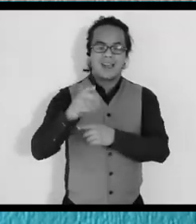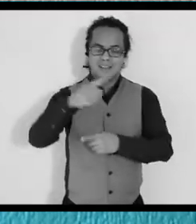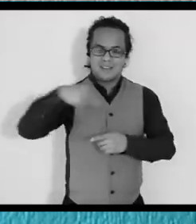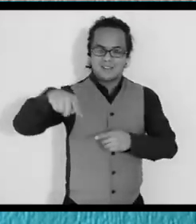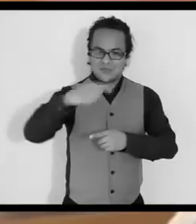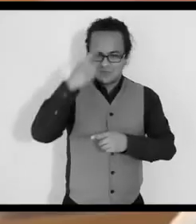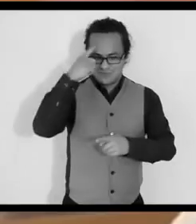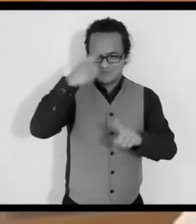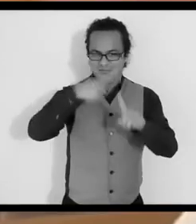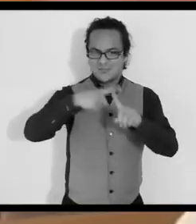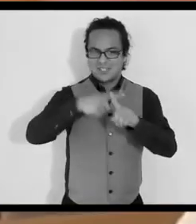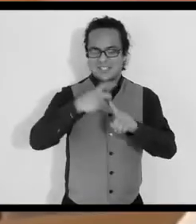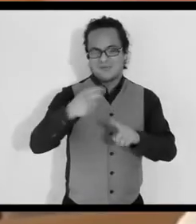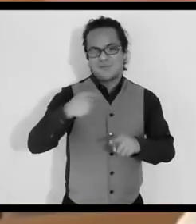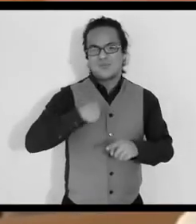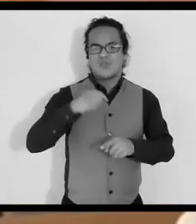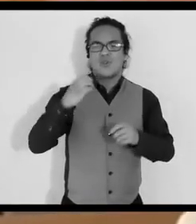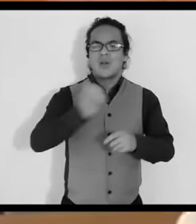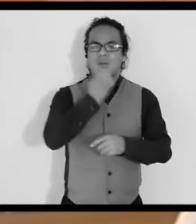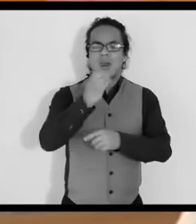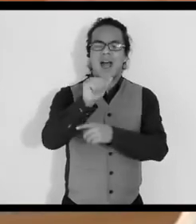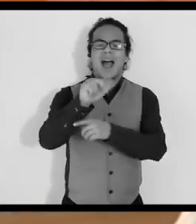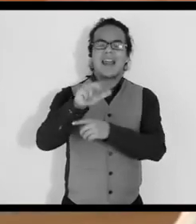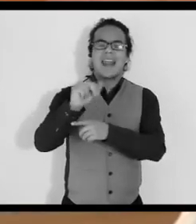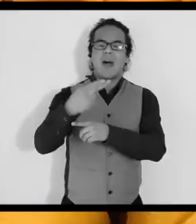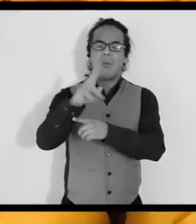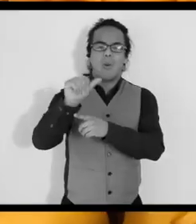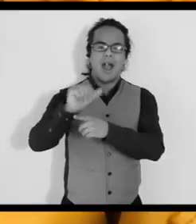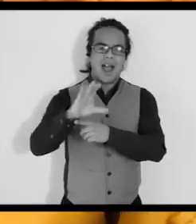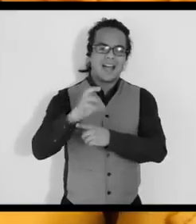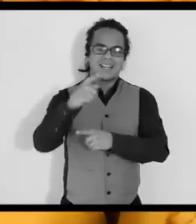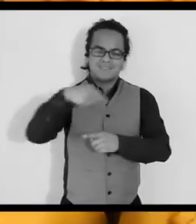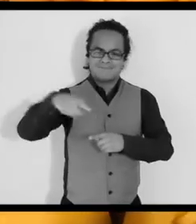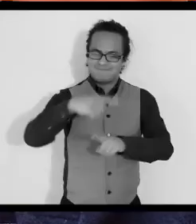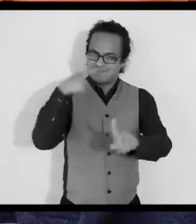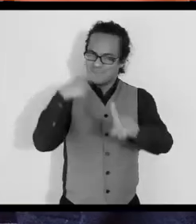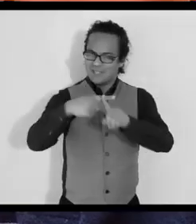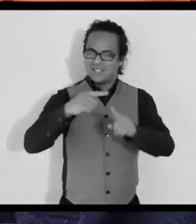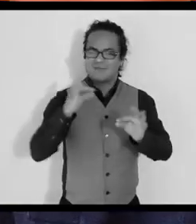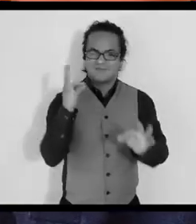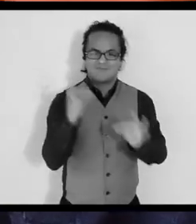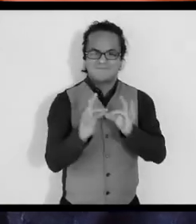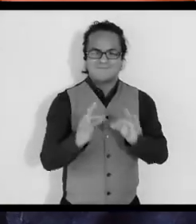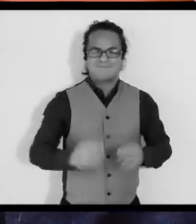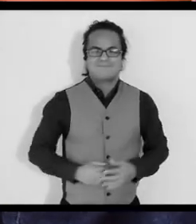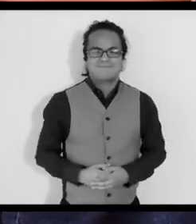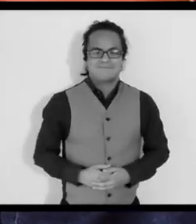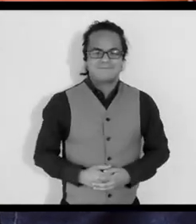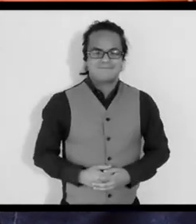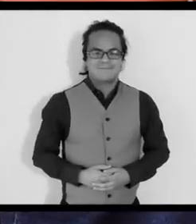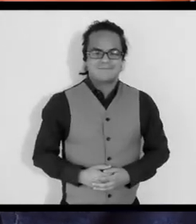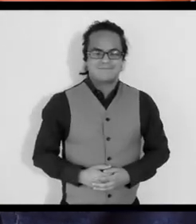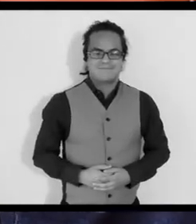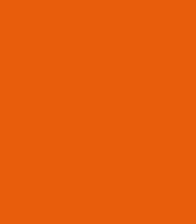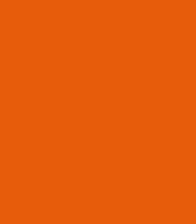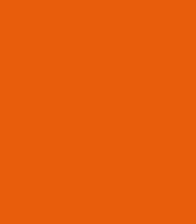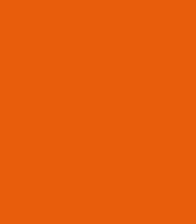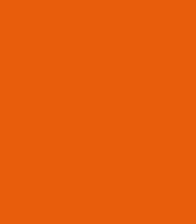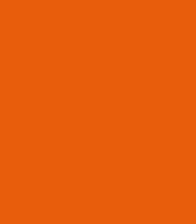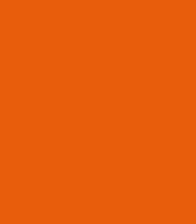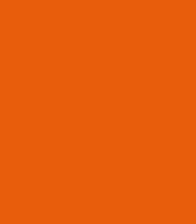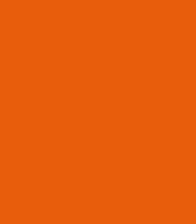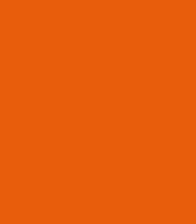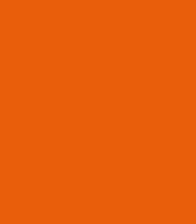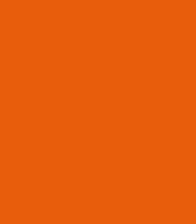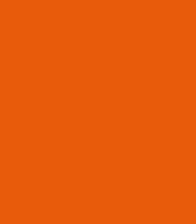no se rindan. Soy líder de acción positiva. Soy Anáhuac. Soy Anáhuac y soy líder de acción positiva.